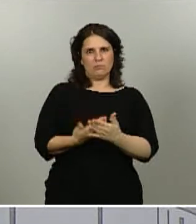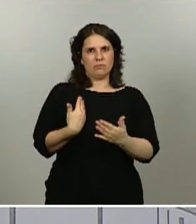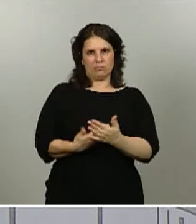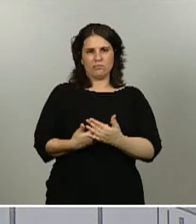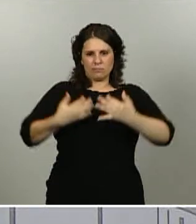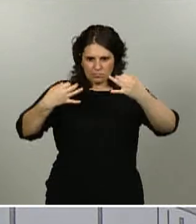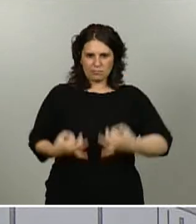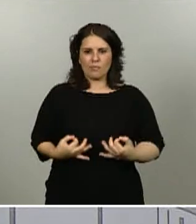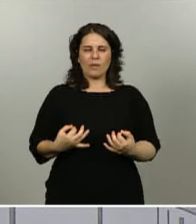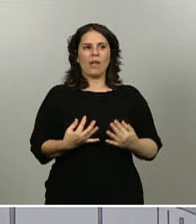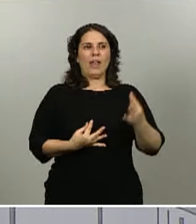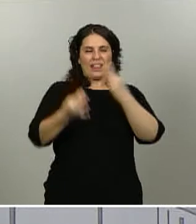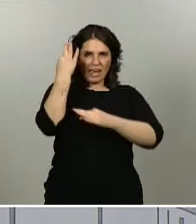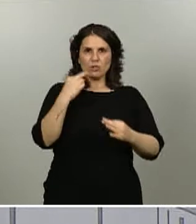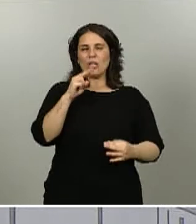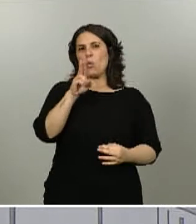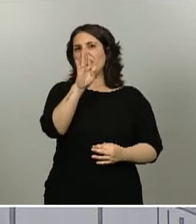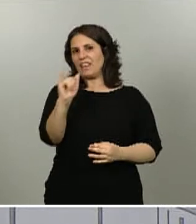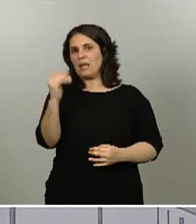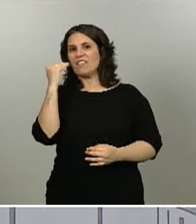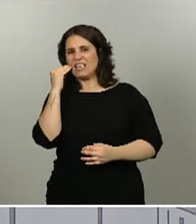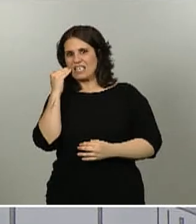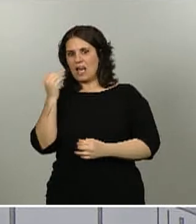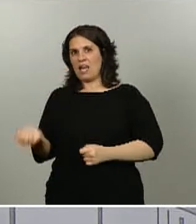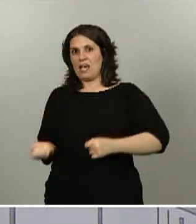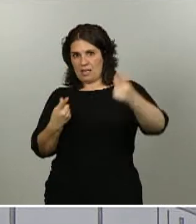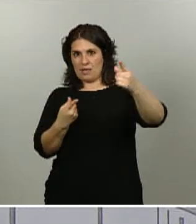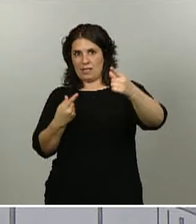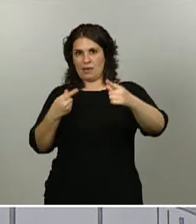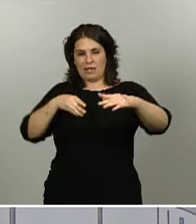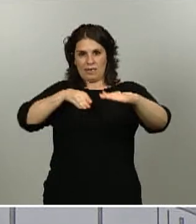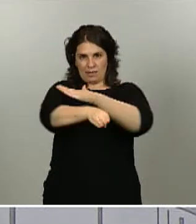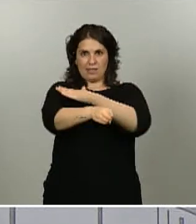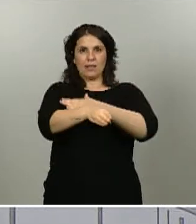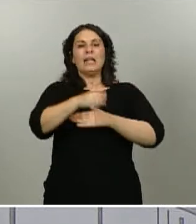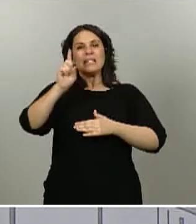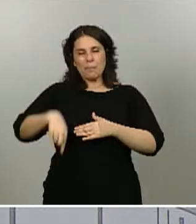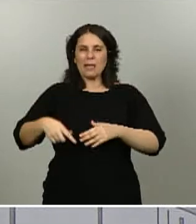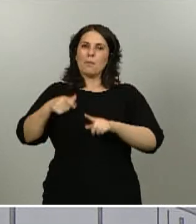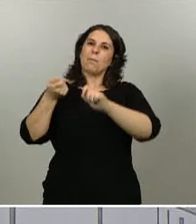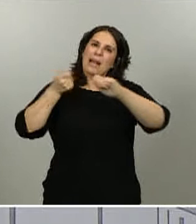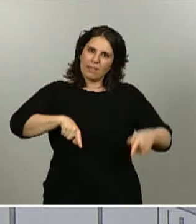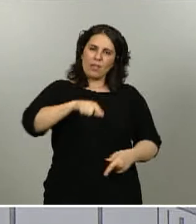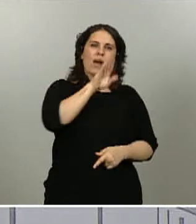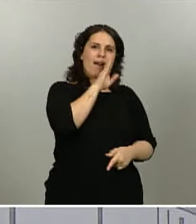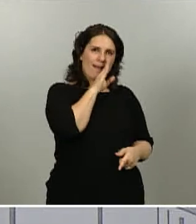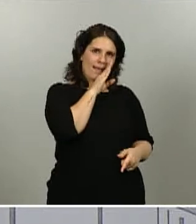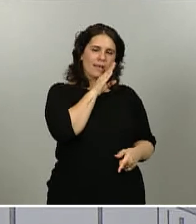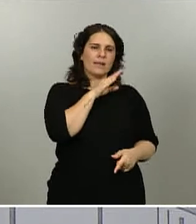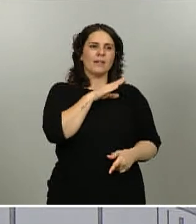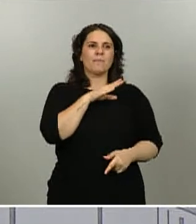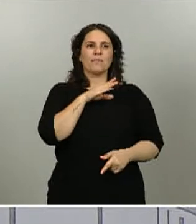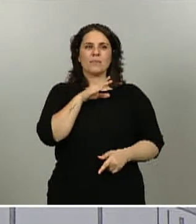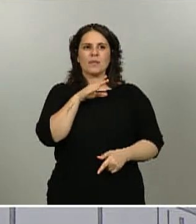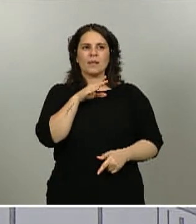de UCIs por fecha de ingreso en la UCI también son similares a estos. Un problema que teníamos hasta ahora